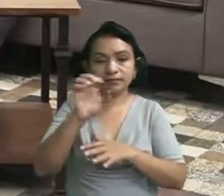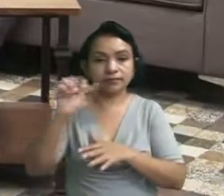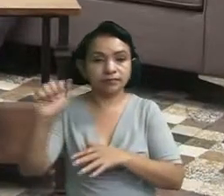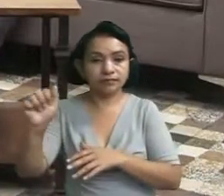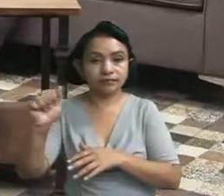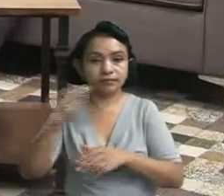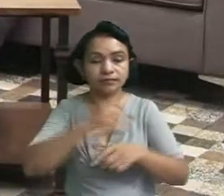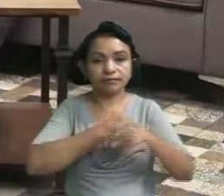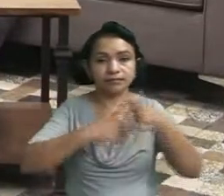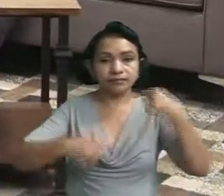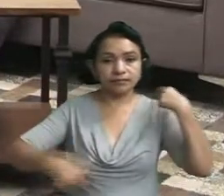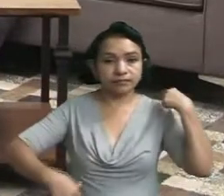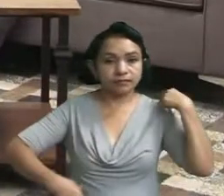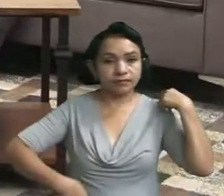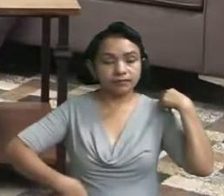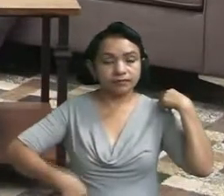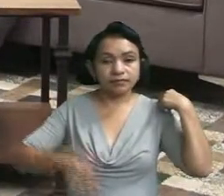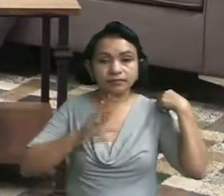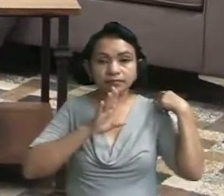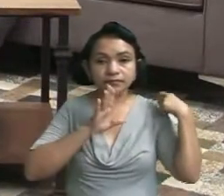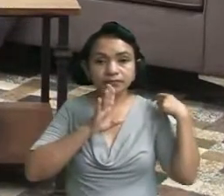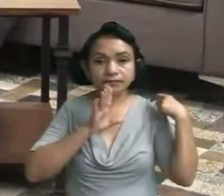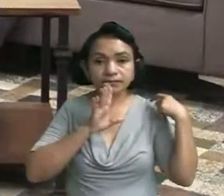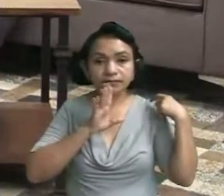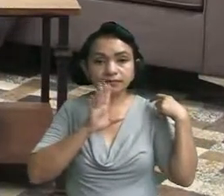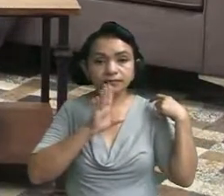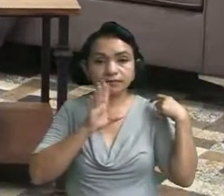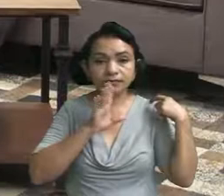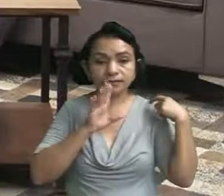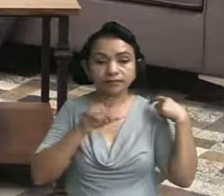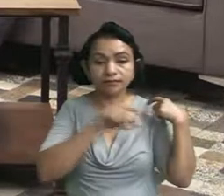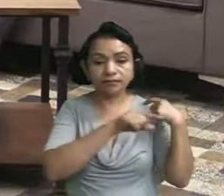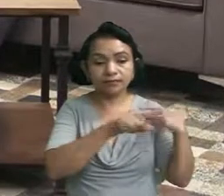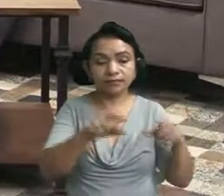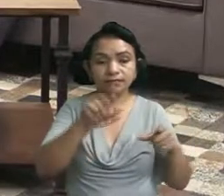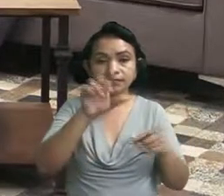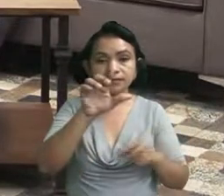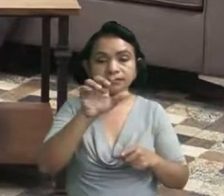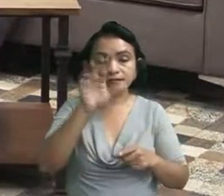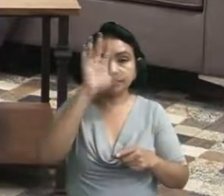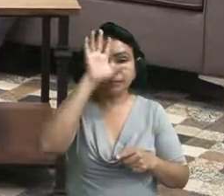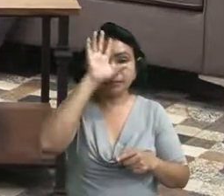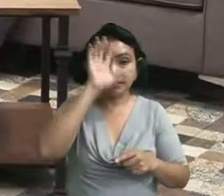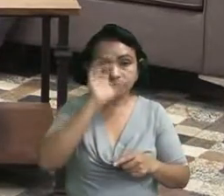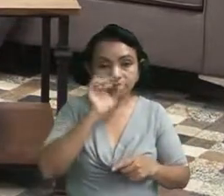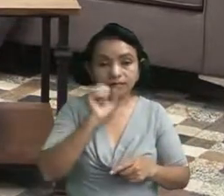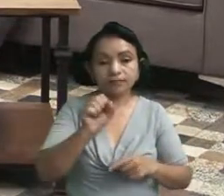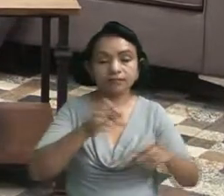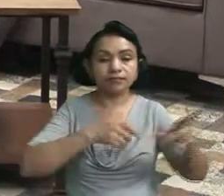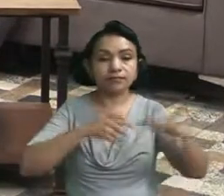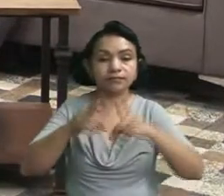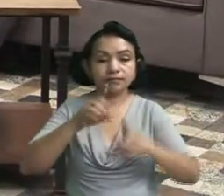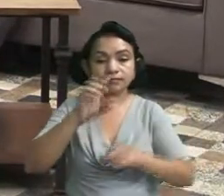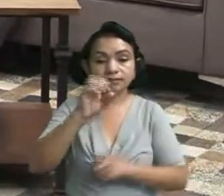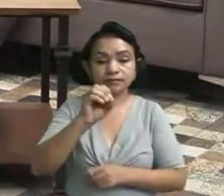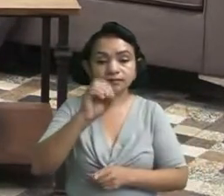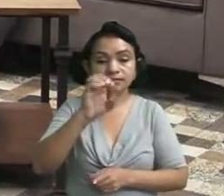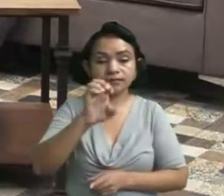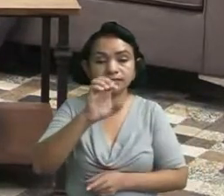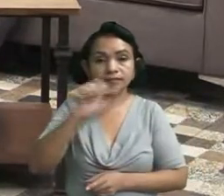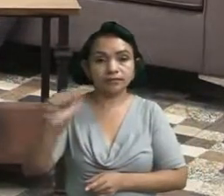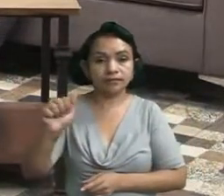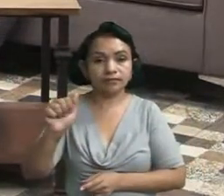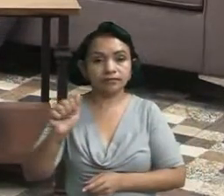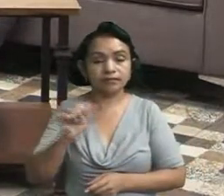repente el presidente sale diciendo una cosa, pero vemos que sus cancilleres o los embajadores o los delegados en la OEA pues